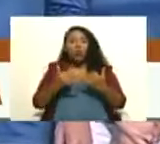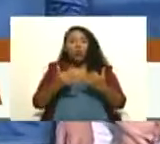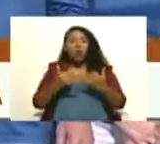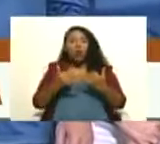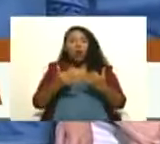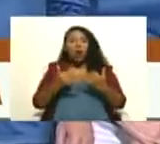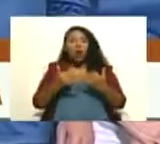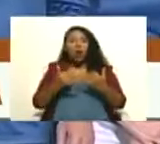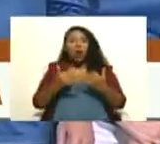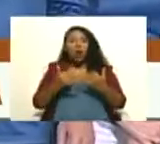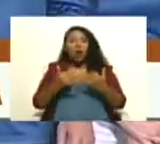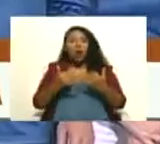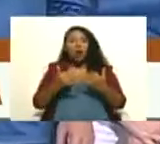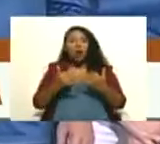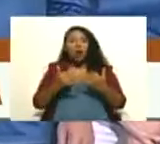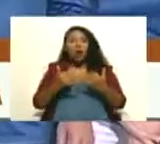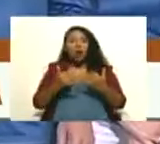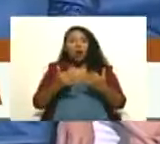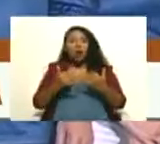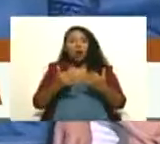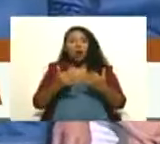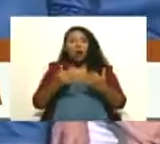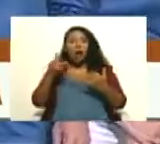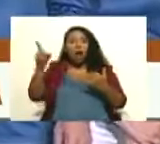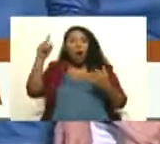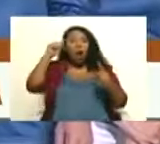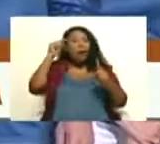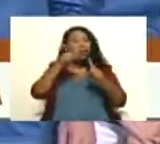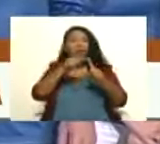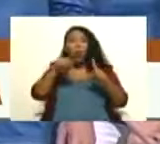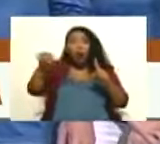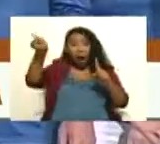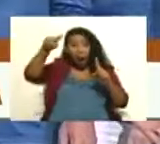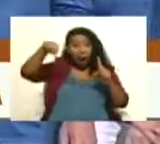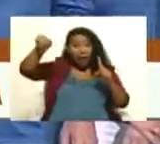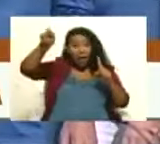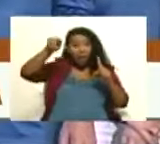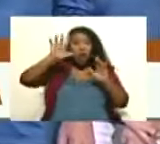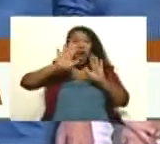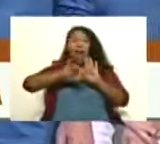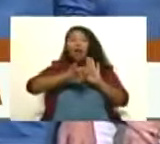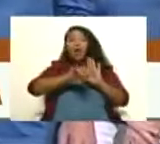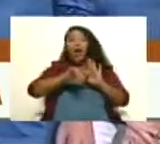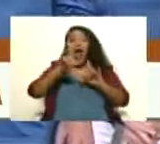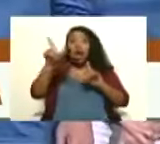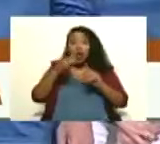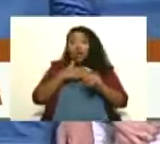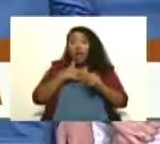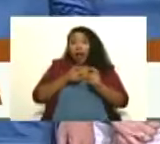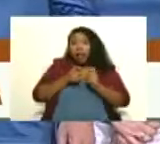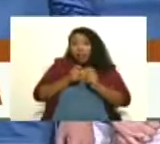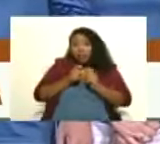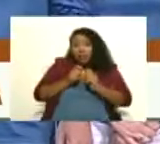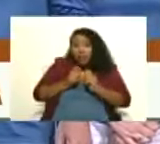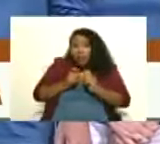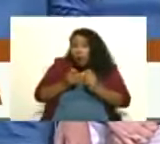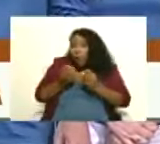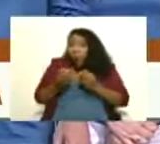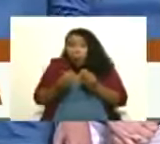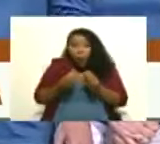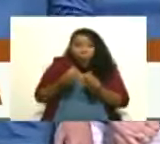Porque el objetivo de esos ladrones, robándose como se intentan robar